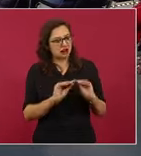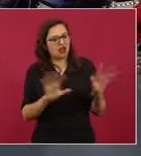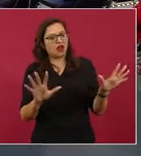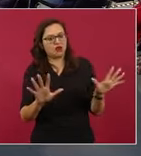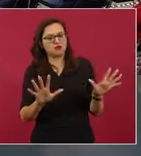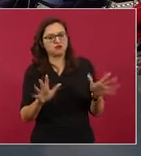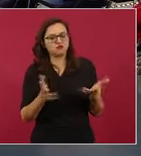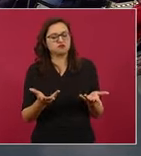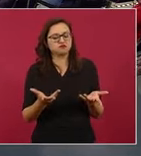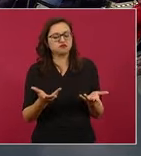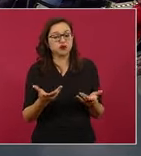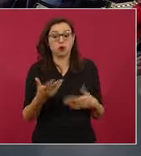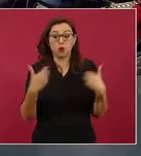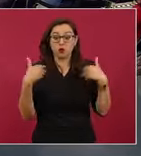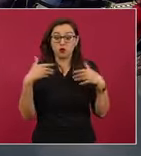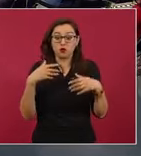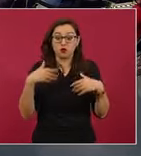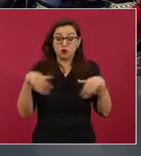Pero